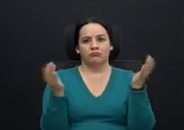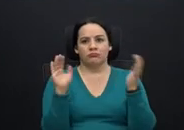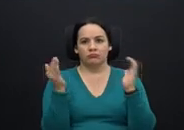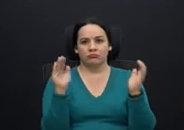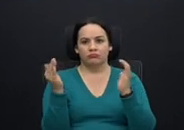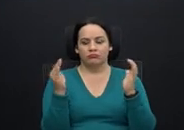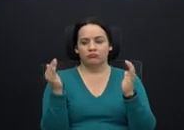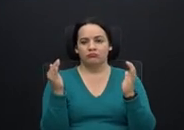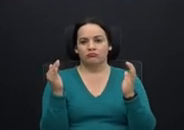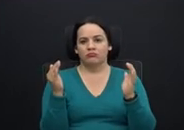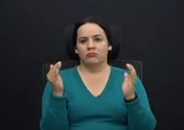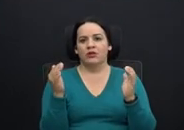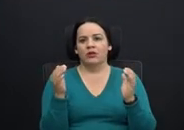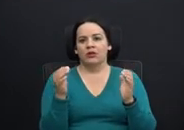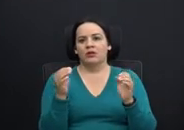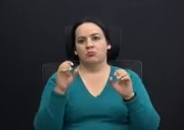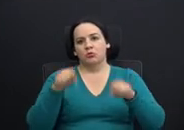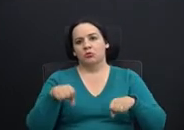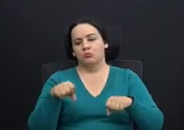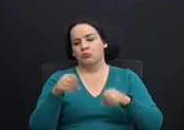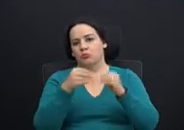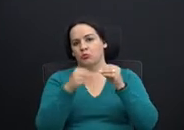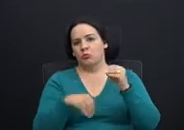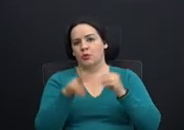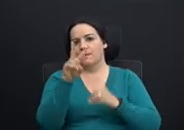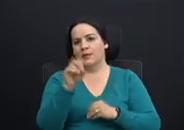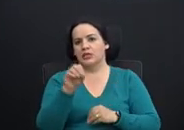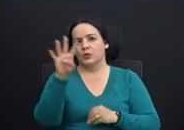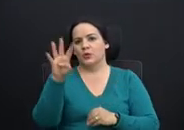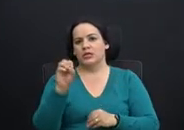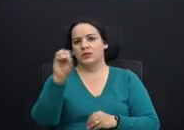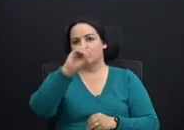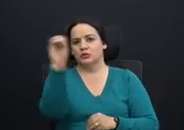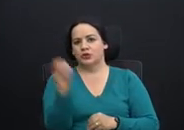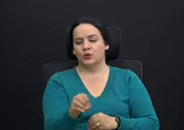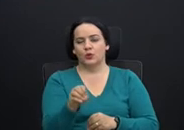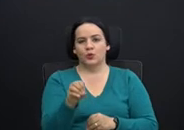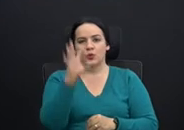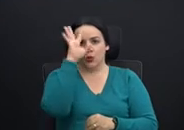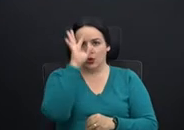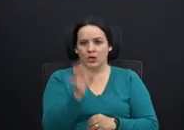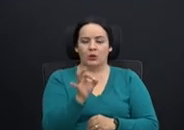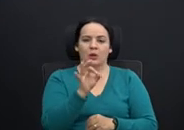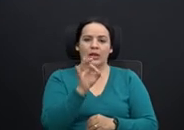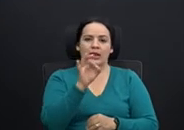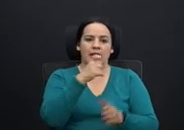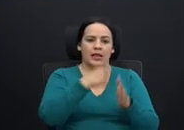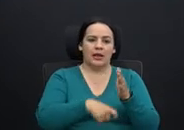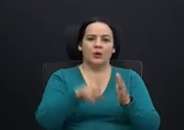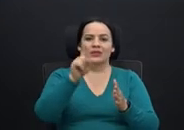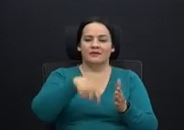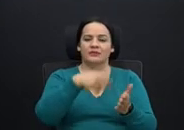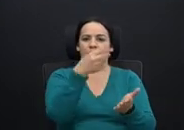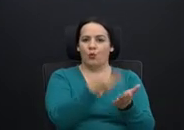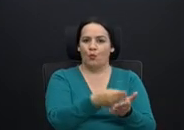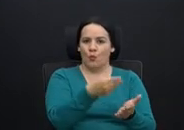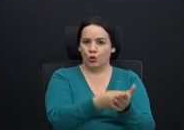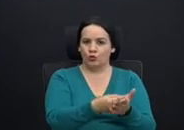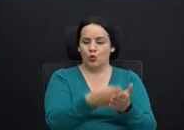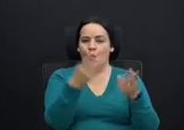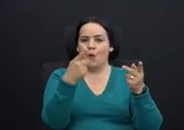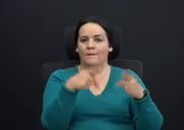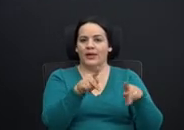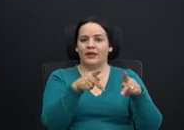y muy posiblemente llegaríamos a una cifra entre un 20 y un 40%. Por supuesto que el canon tiene que ser un monto que